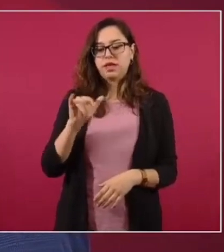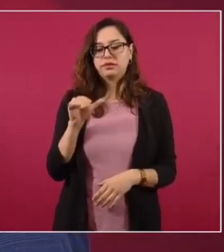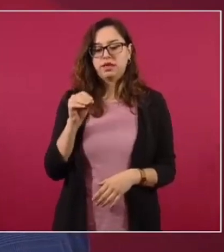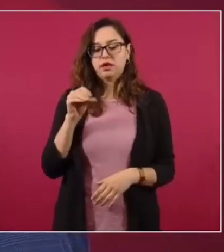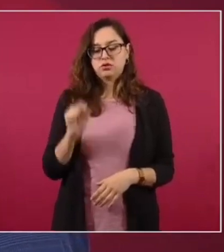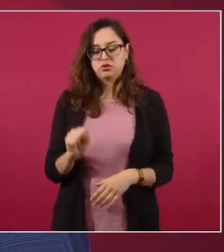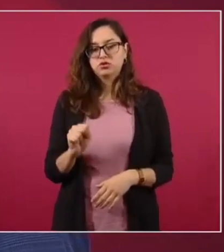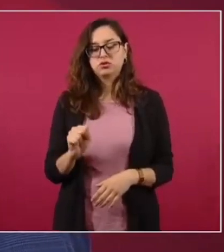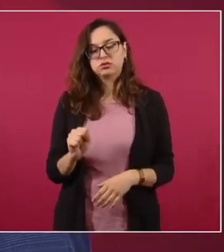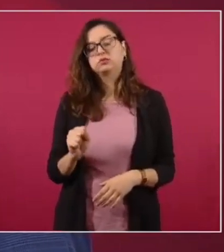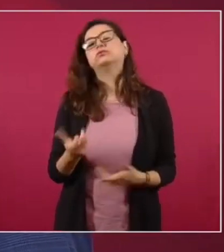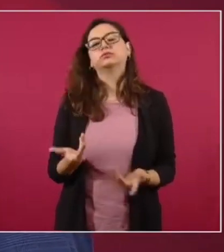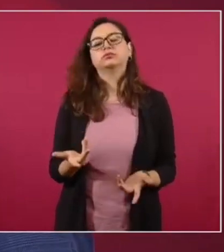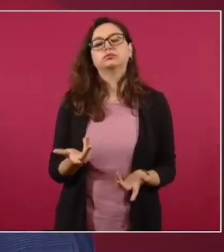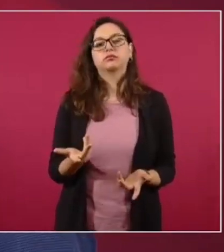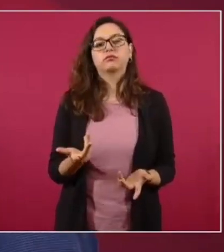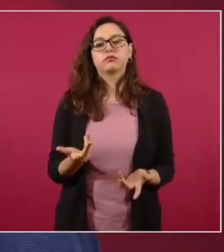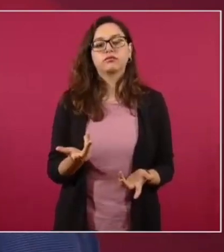Cuba